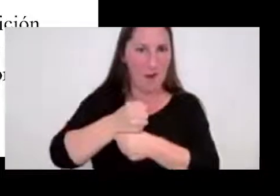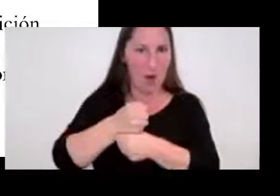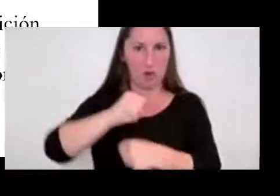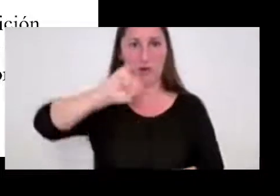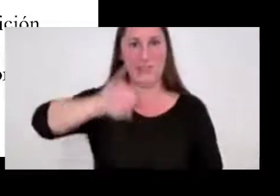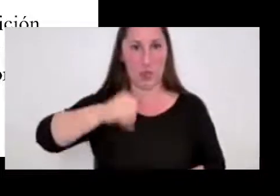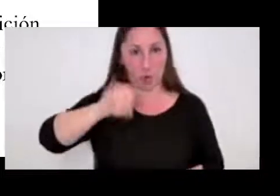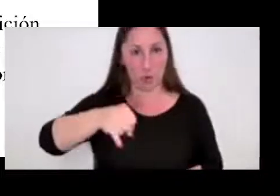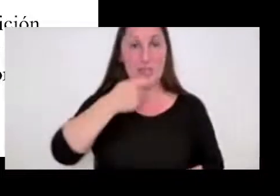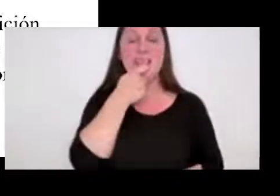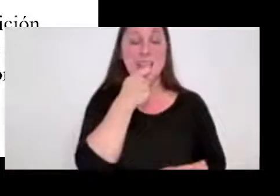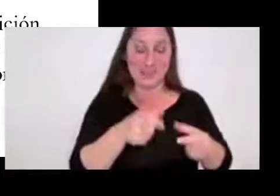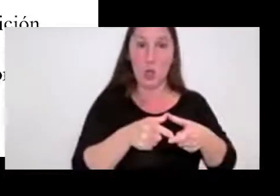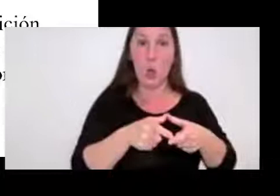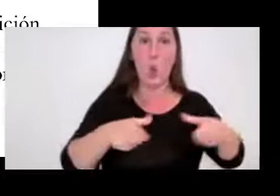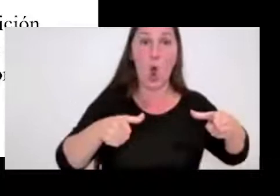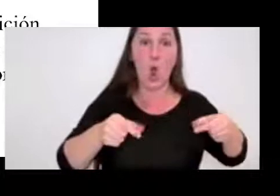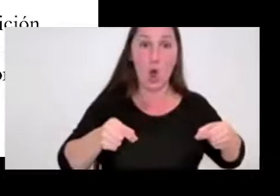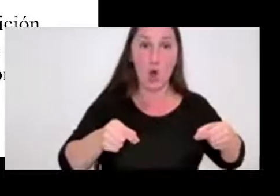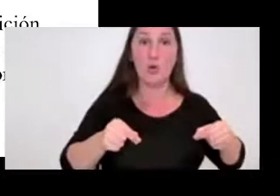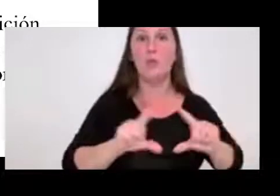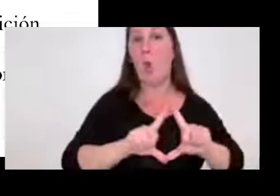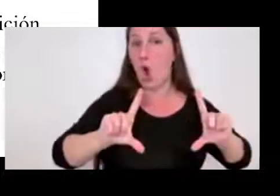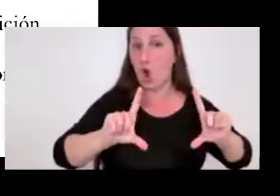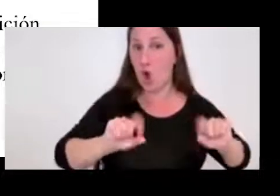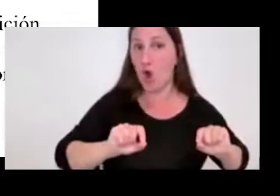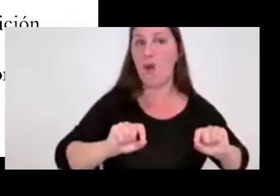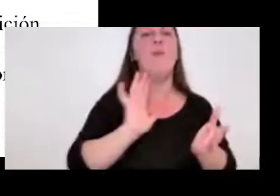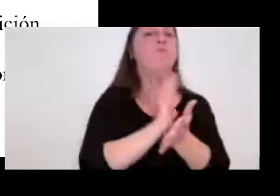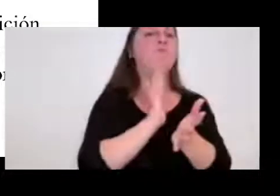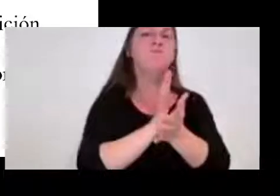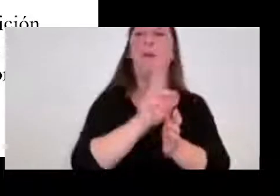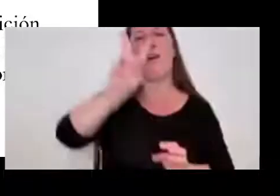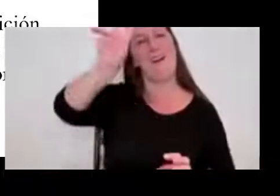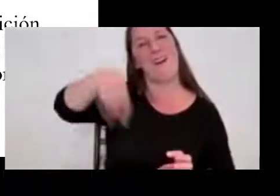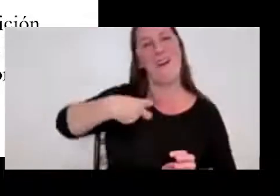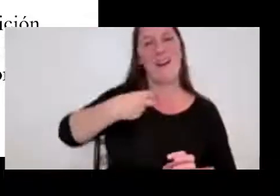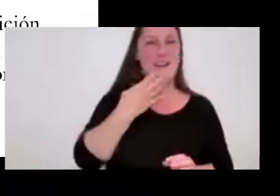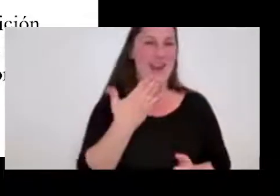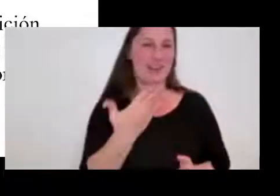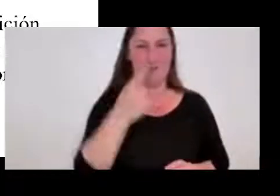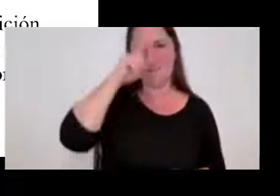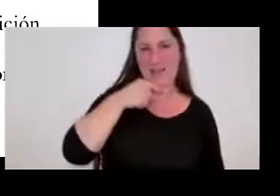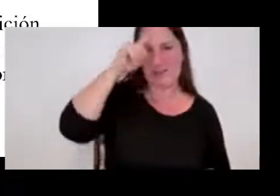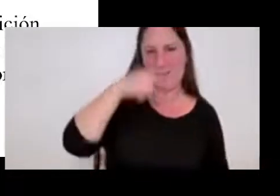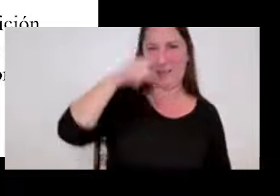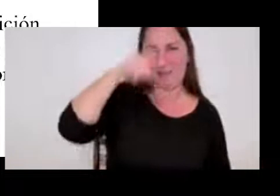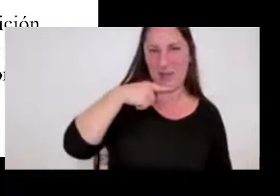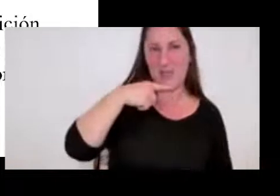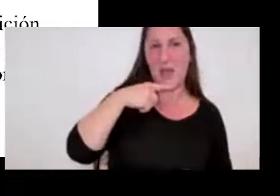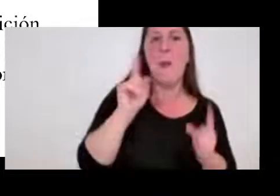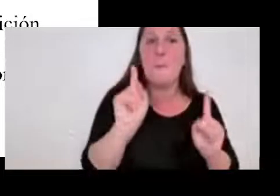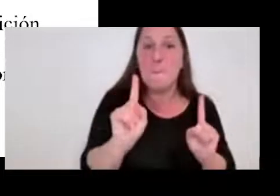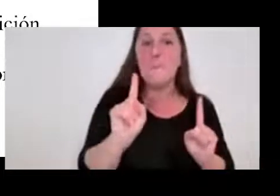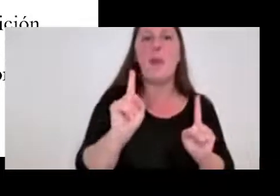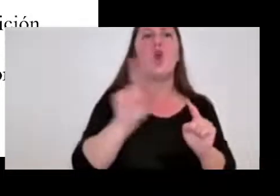es un bono, es una, entre comillas, gratificación que se percibe mensualmente. Ahora, la condición es que no responda a una